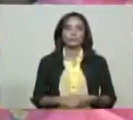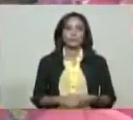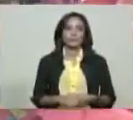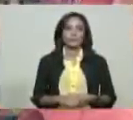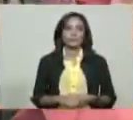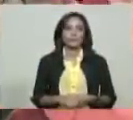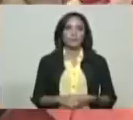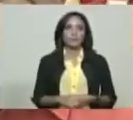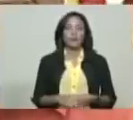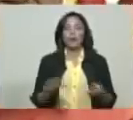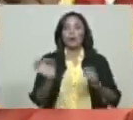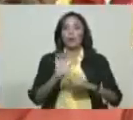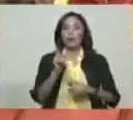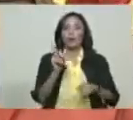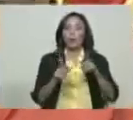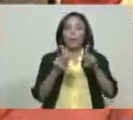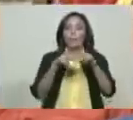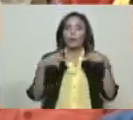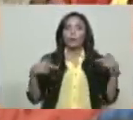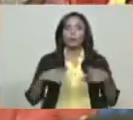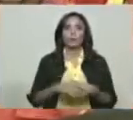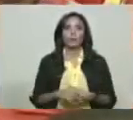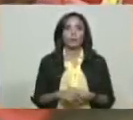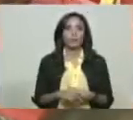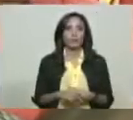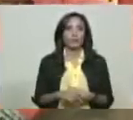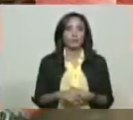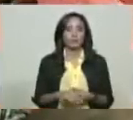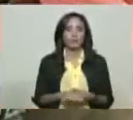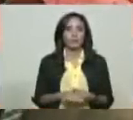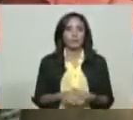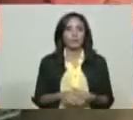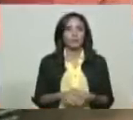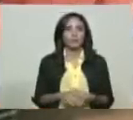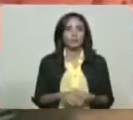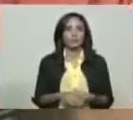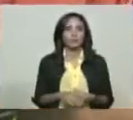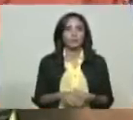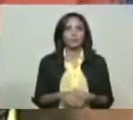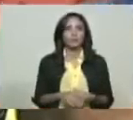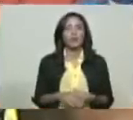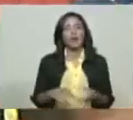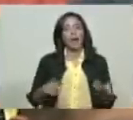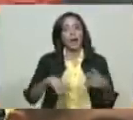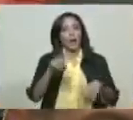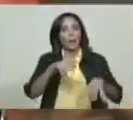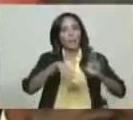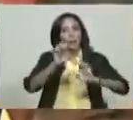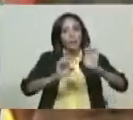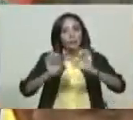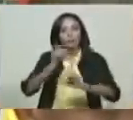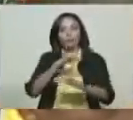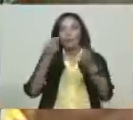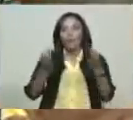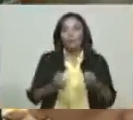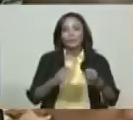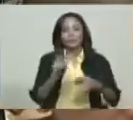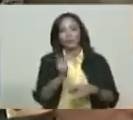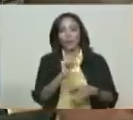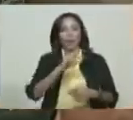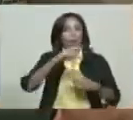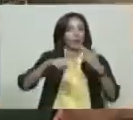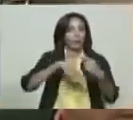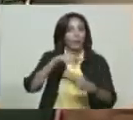o El Nacional. No para ganar titulares, poses y ser el crítico y el autocrítico oficial de la revolución,